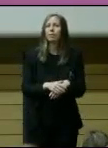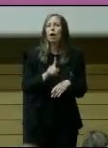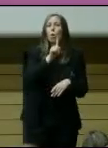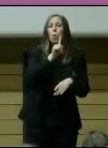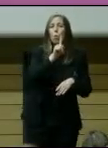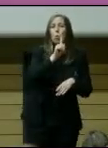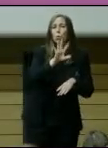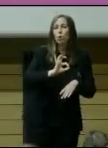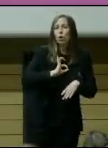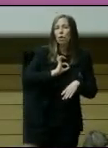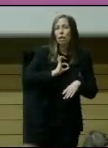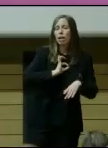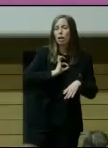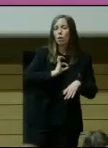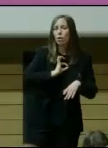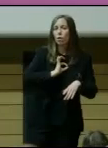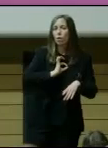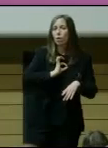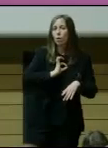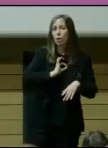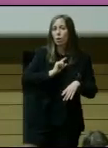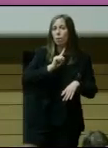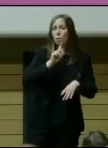1 de enero de